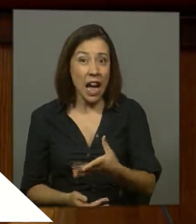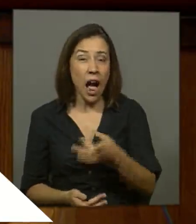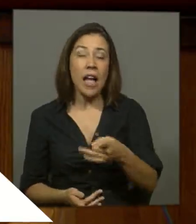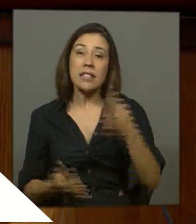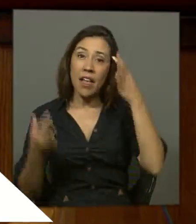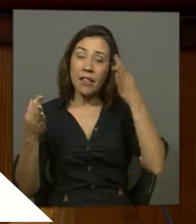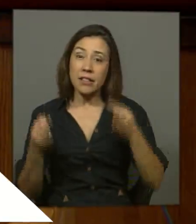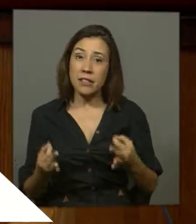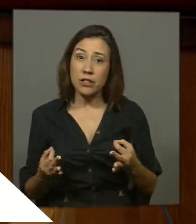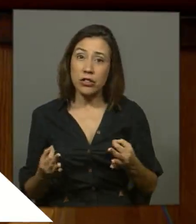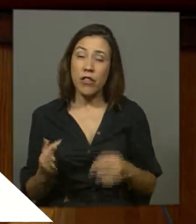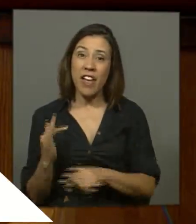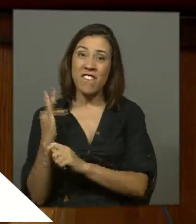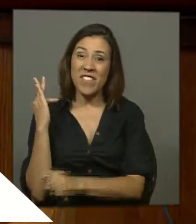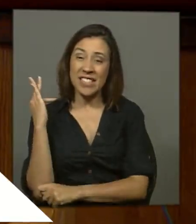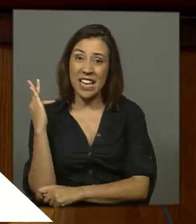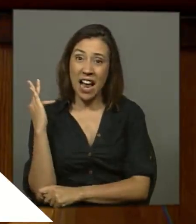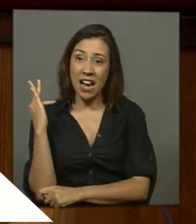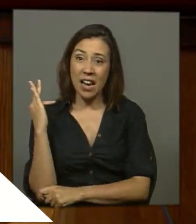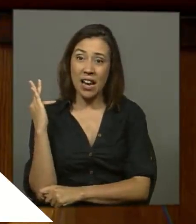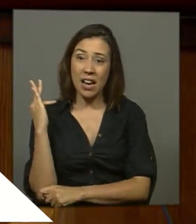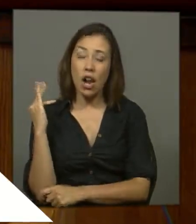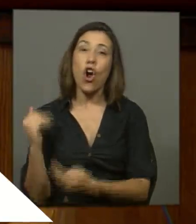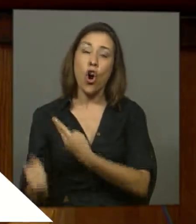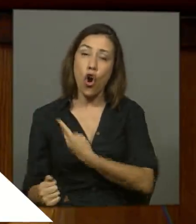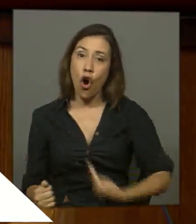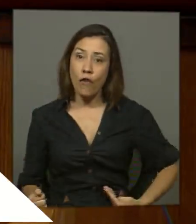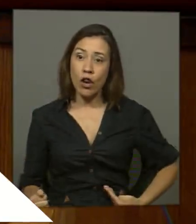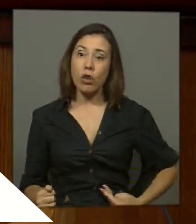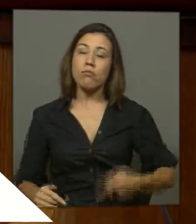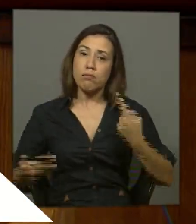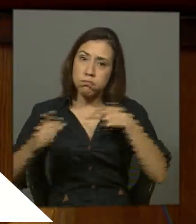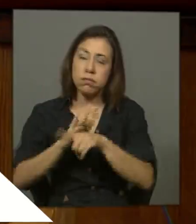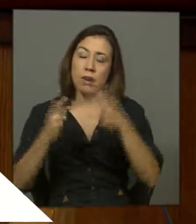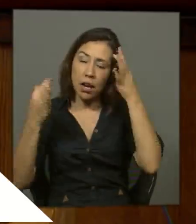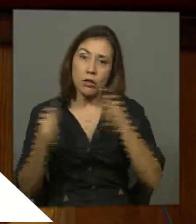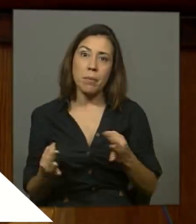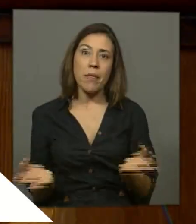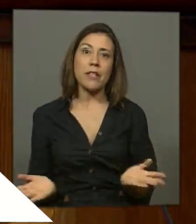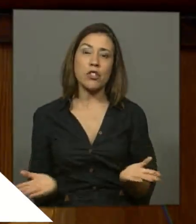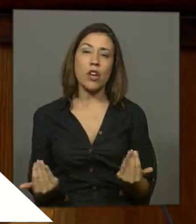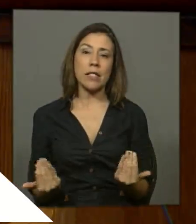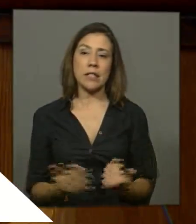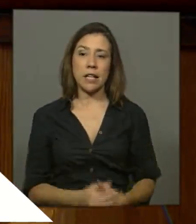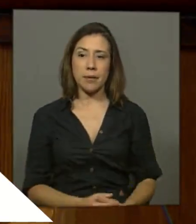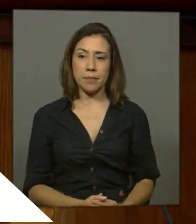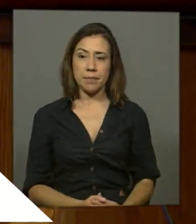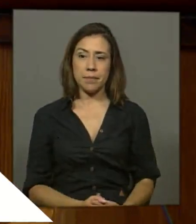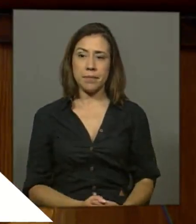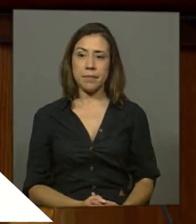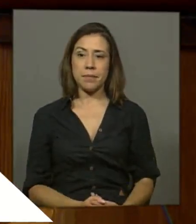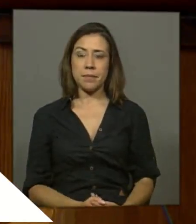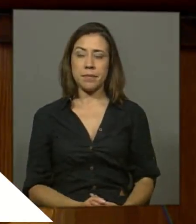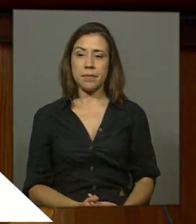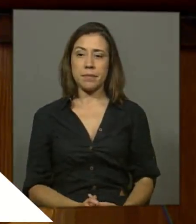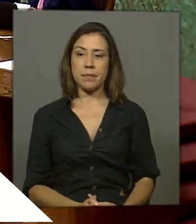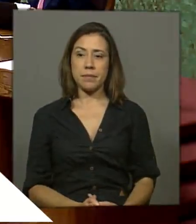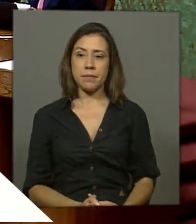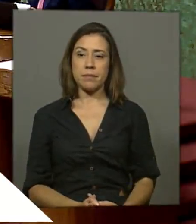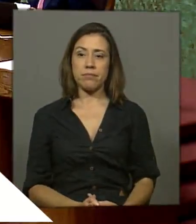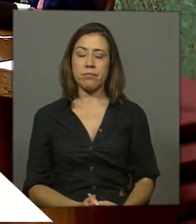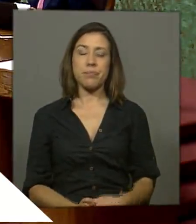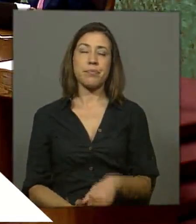determinación del fiscal el gobierno tomará la decisión que corresponde